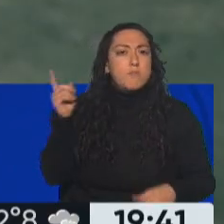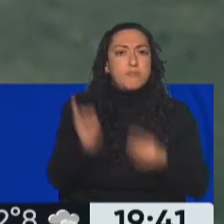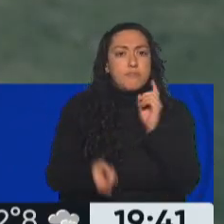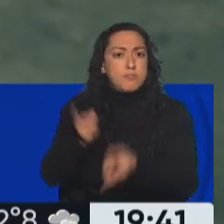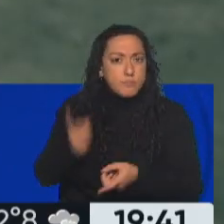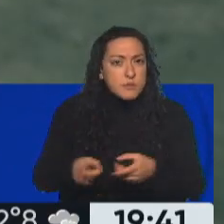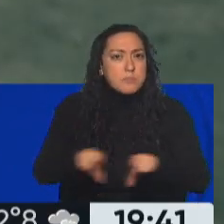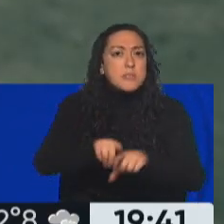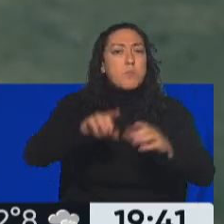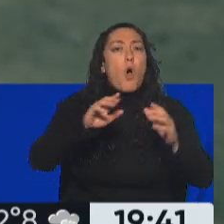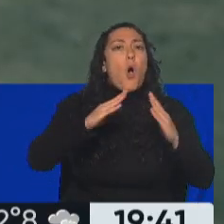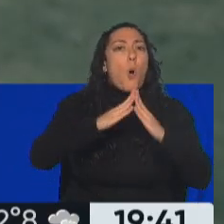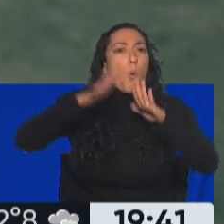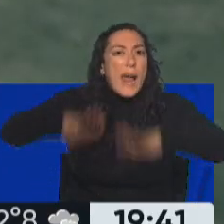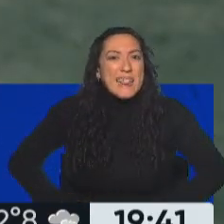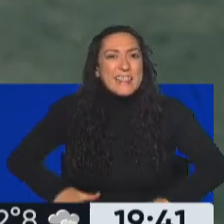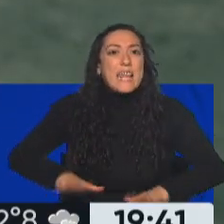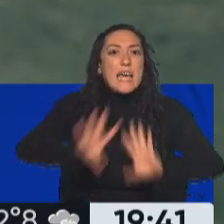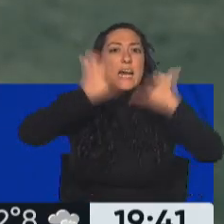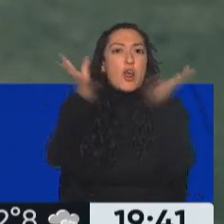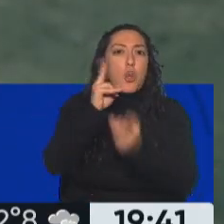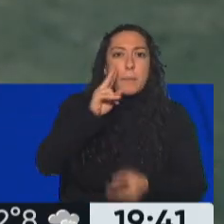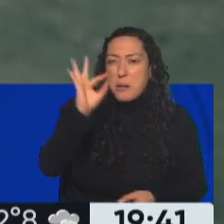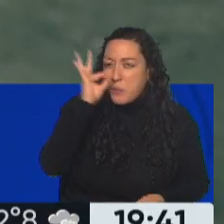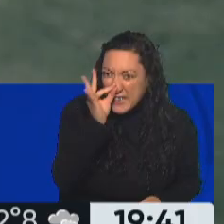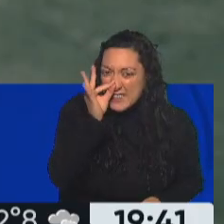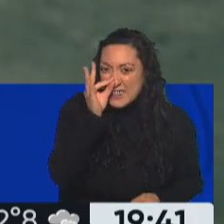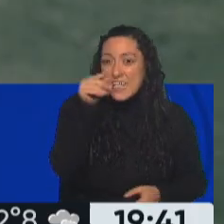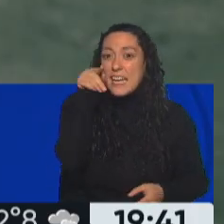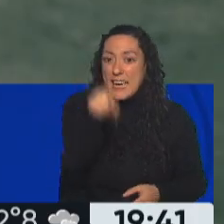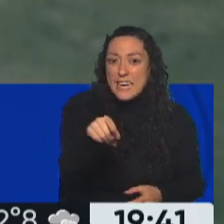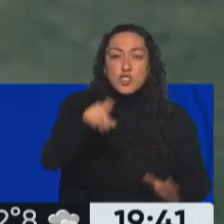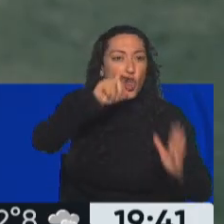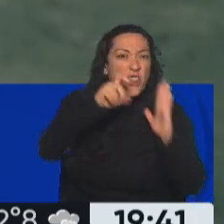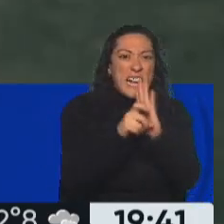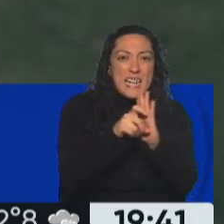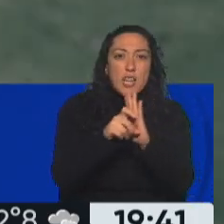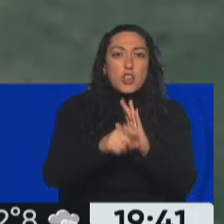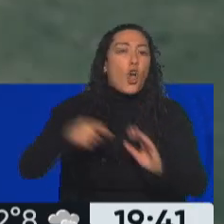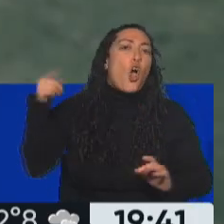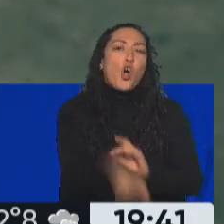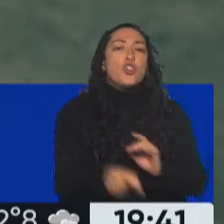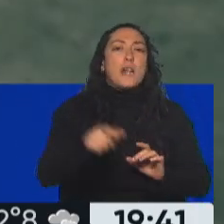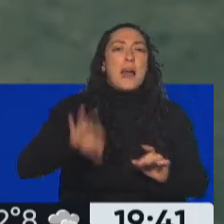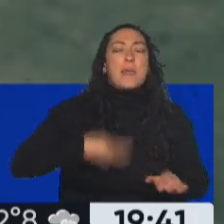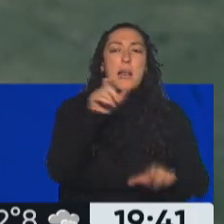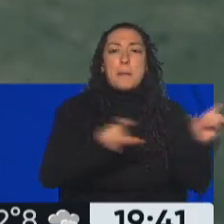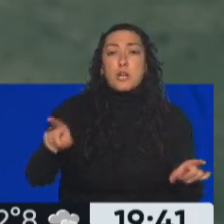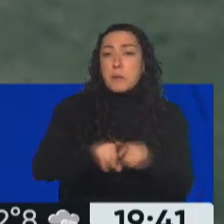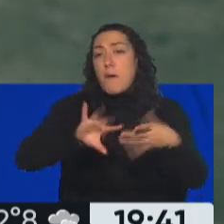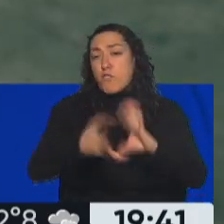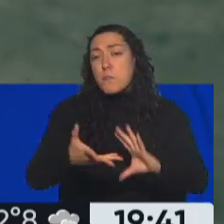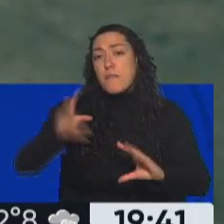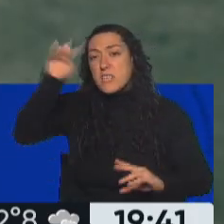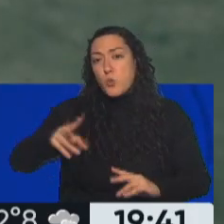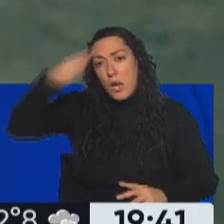cuarentenas a nivel global durante el año 2020 y que debería ser considerado un delito de lesa humanidad, como la de Cuba y Venezuela, sin el